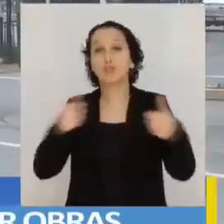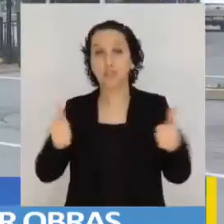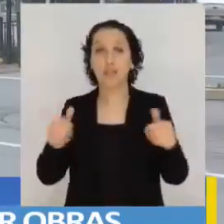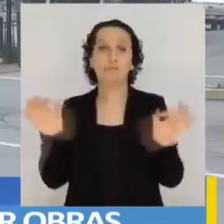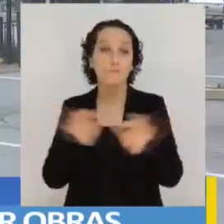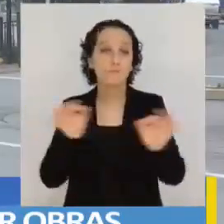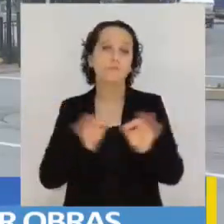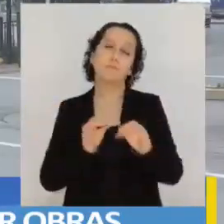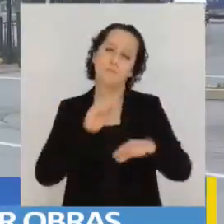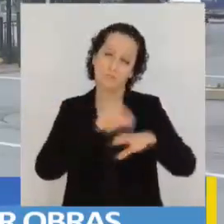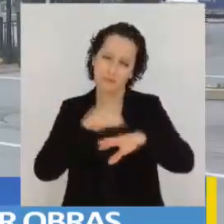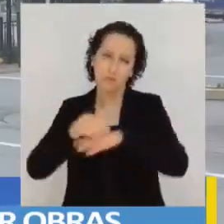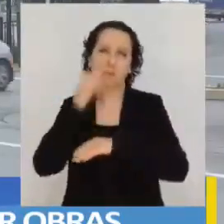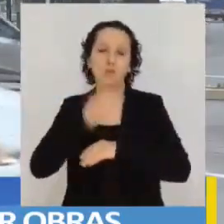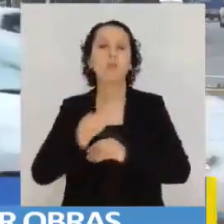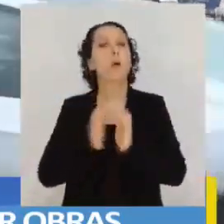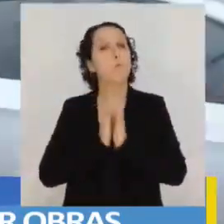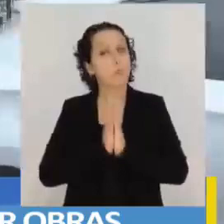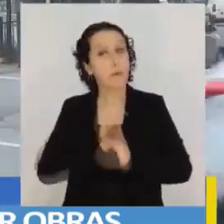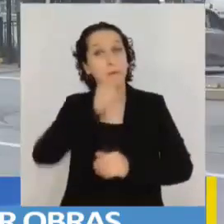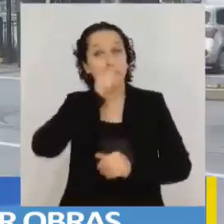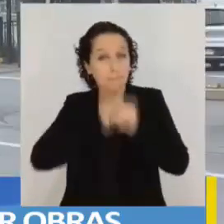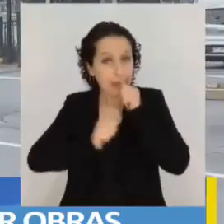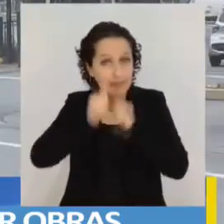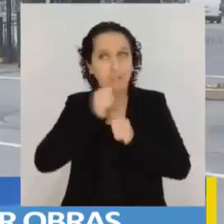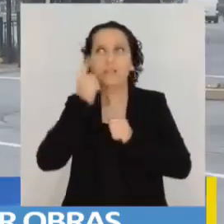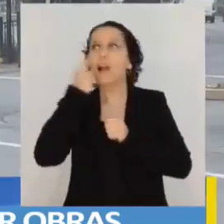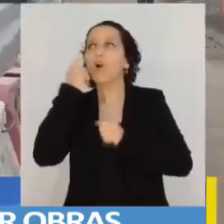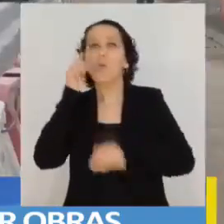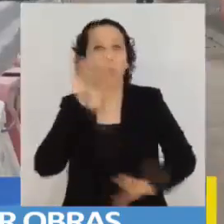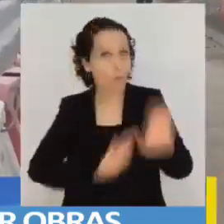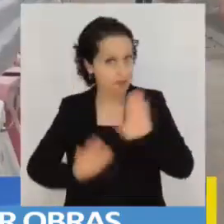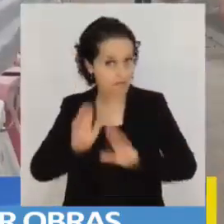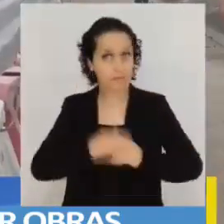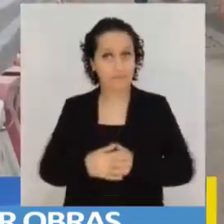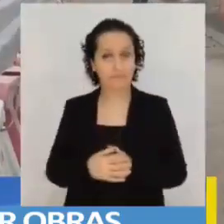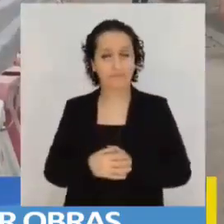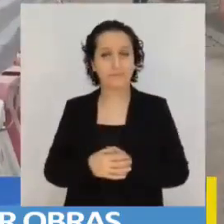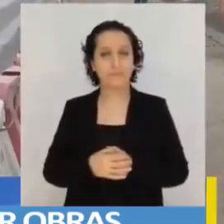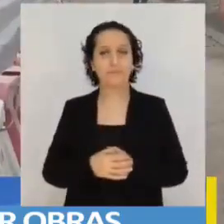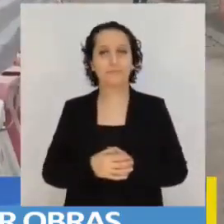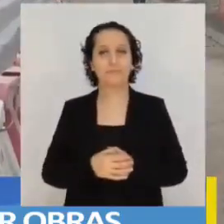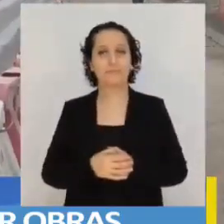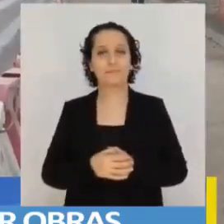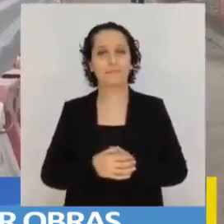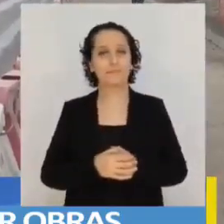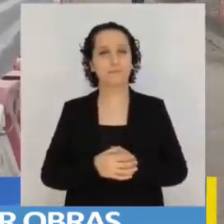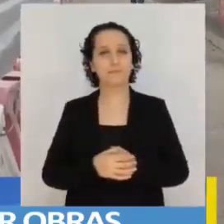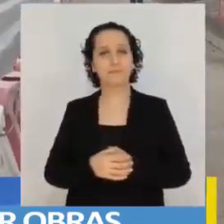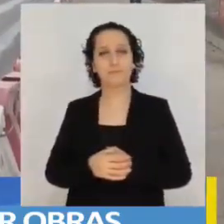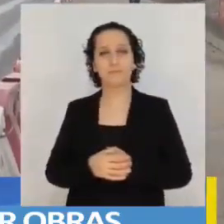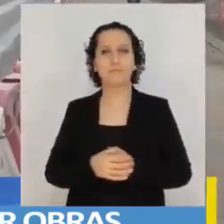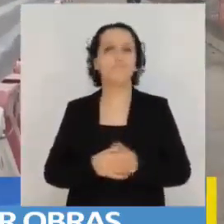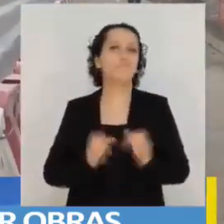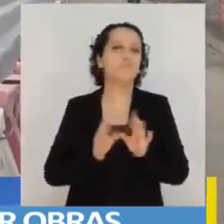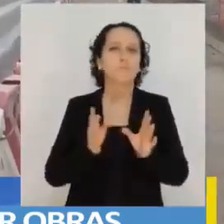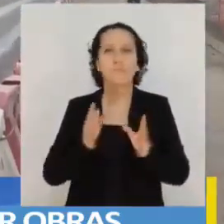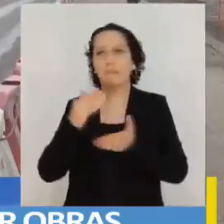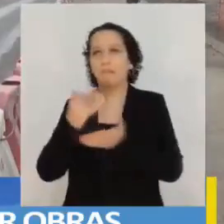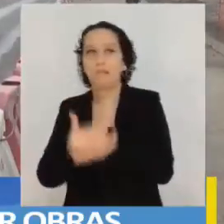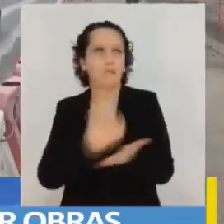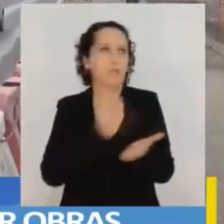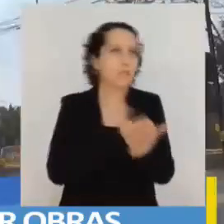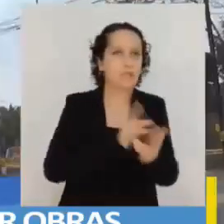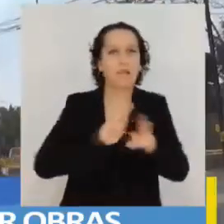locales han reforzado el llamado a tener paciencia y mucha precaución. Pese a los inconvenientes que puede generar esta